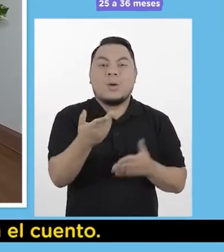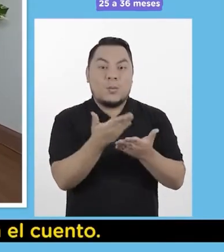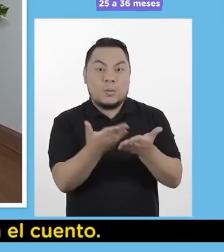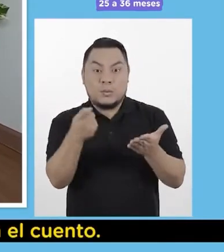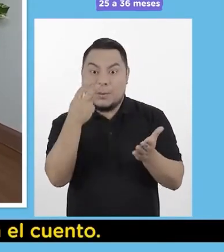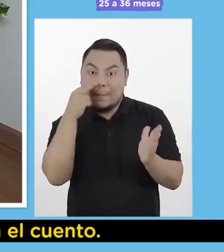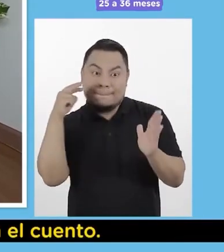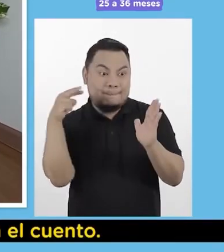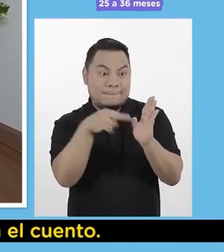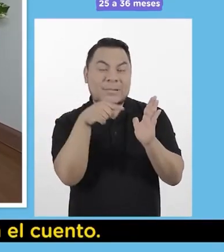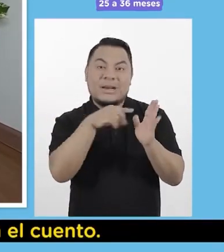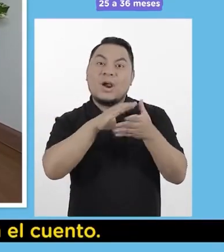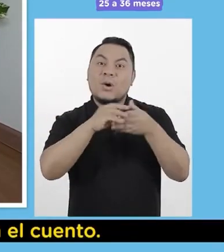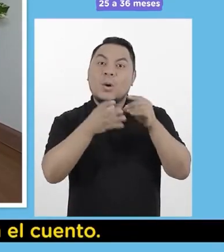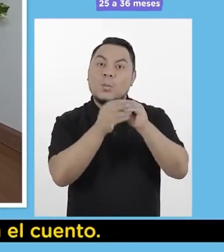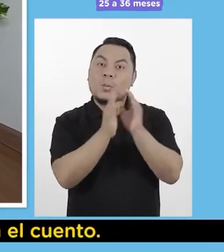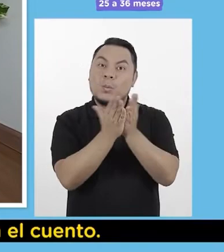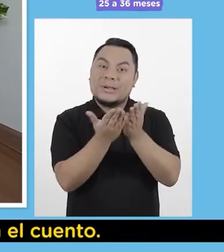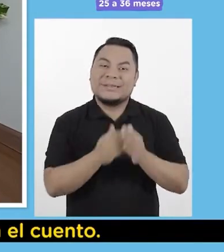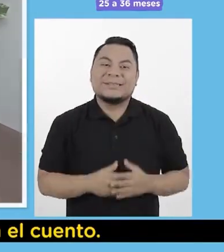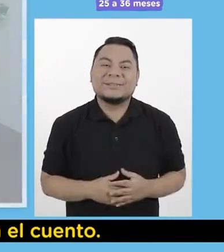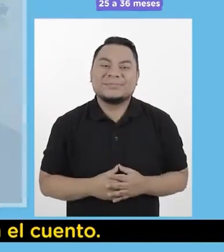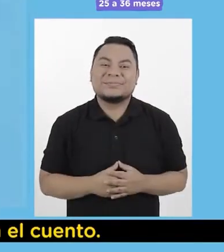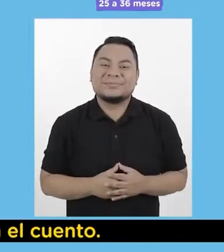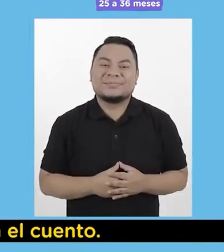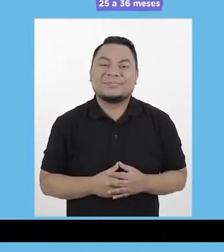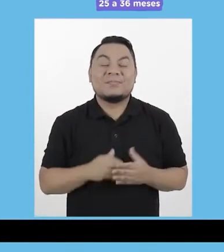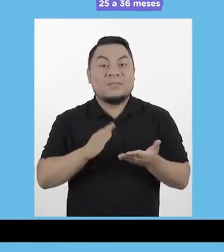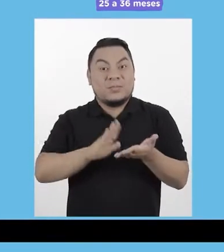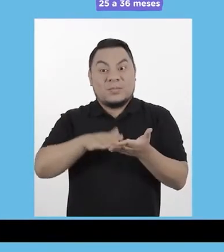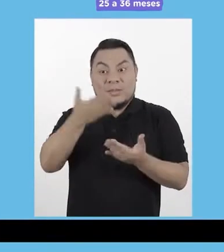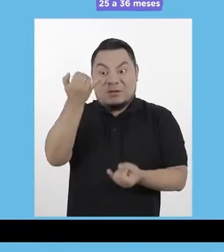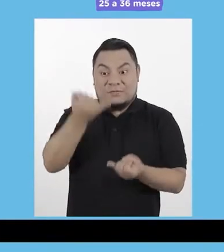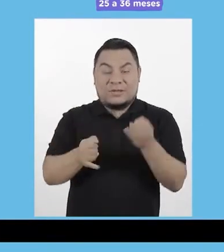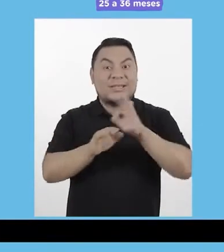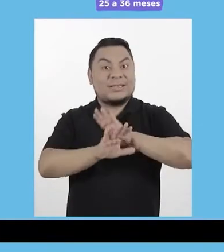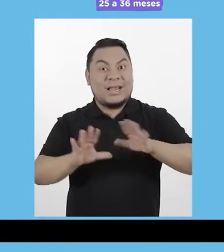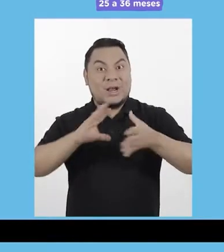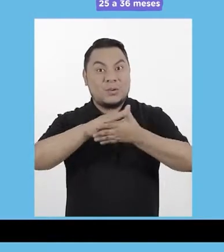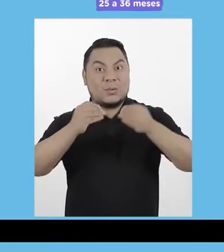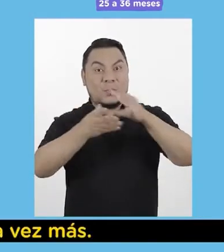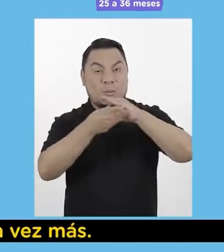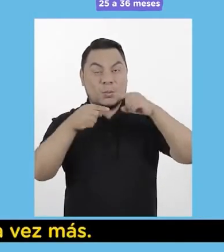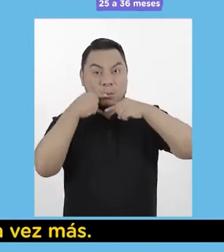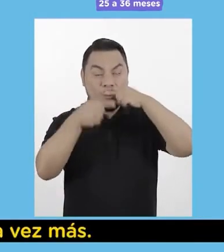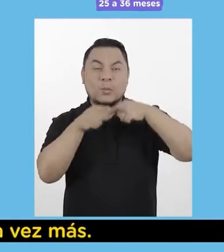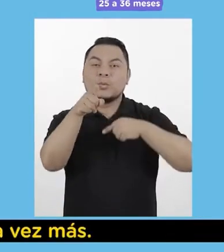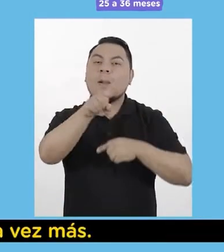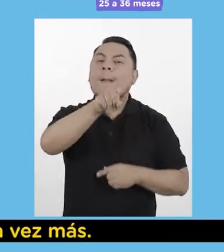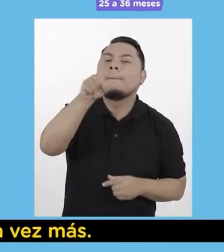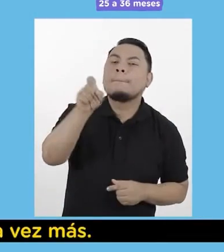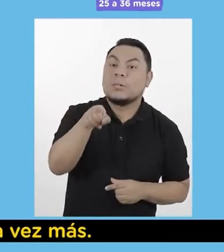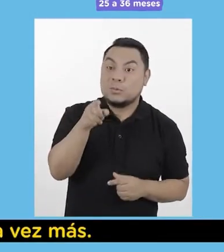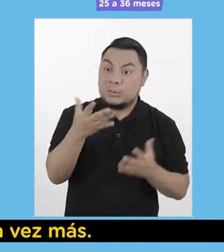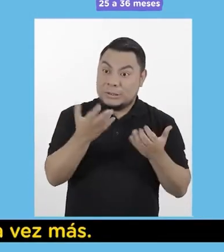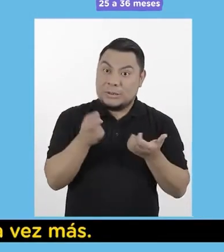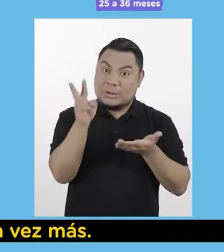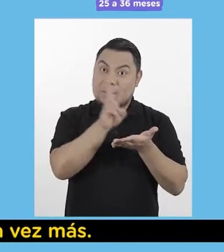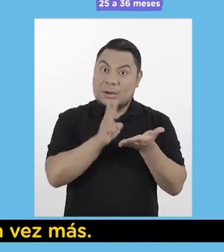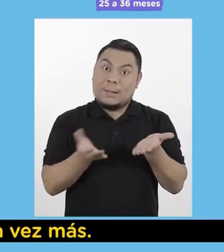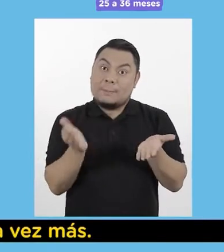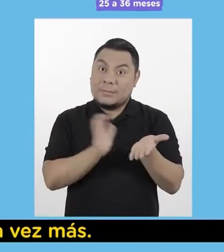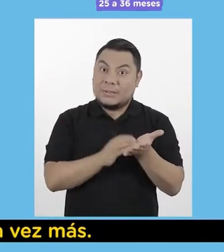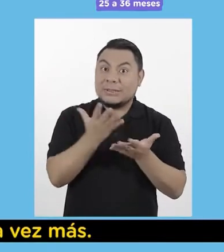de cada objeto que vean en el cuento. Al terminar el cuento, pregúntale si quiere que